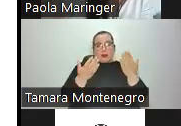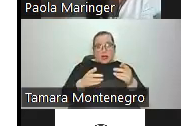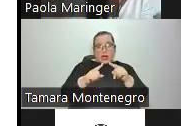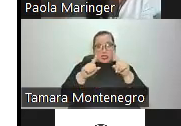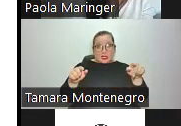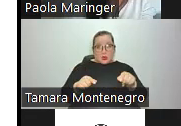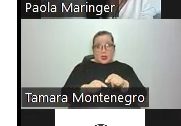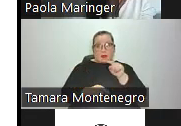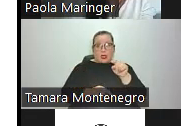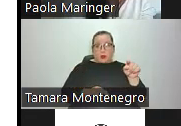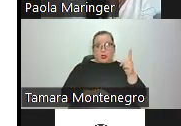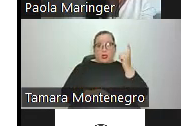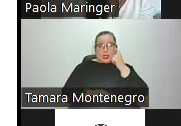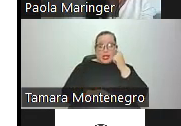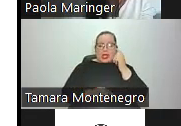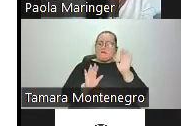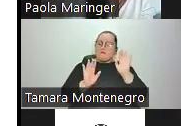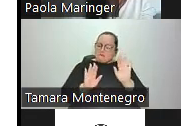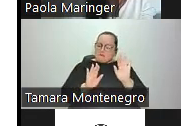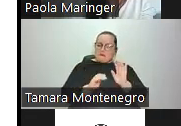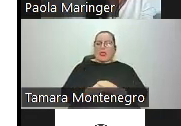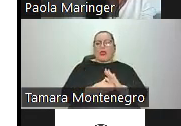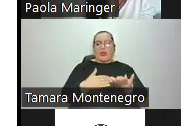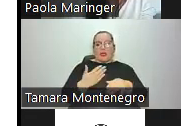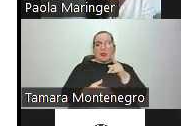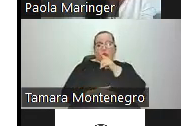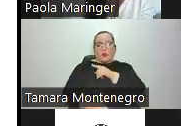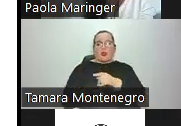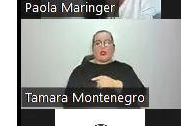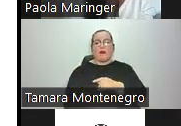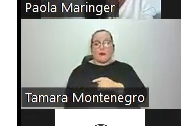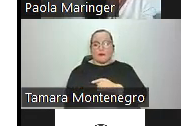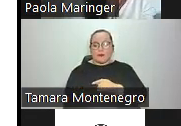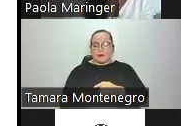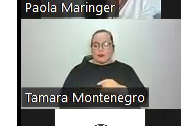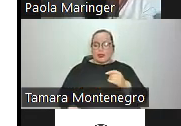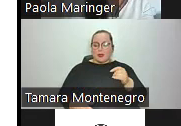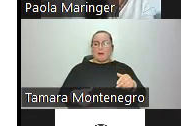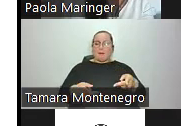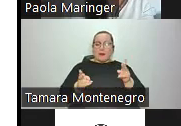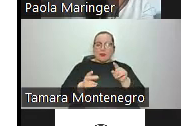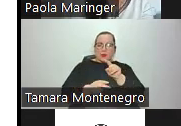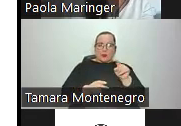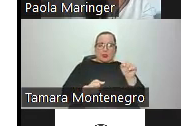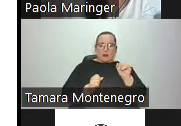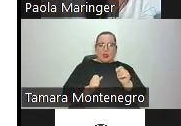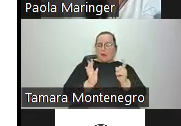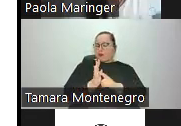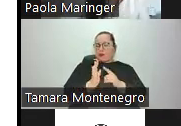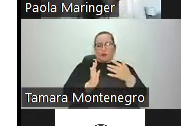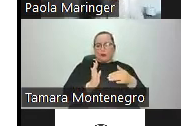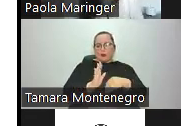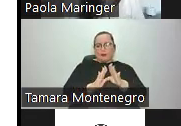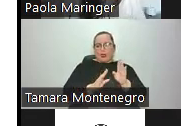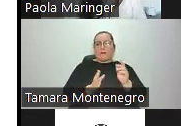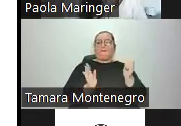que lo tengan ahí presente, ¿cierto? Y esto les va a permitir pasar a este punto fundamental, Paola, que es la